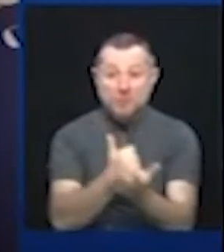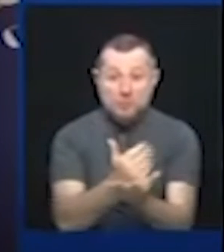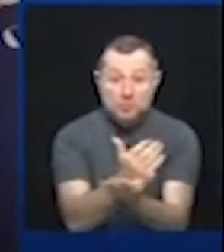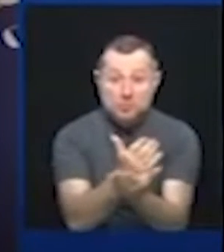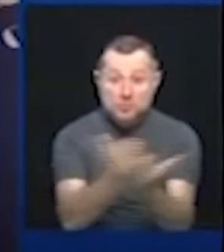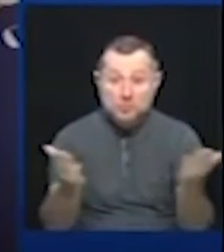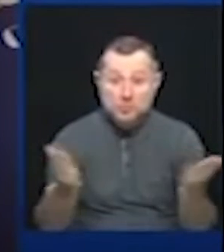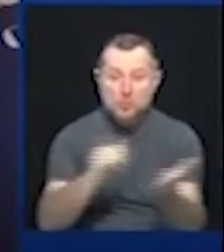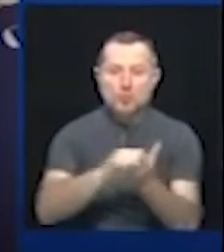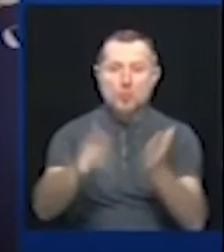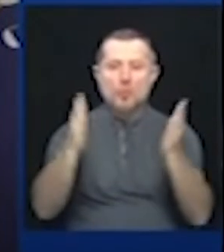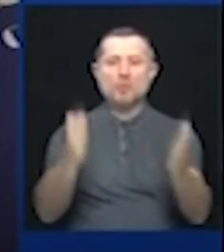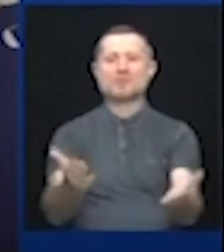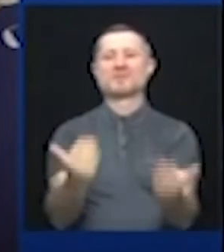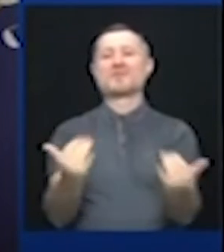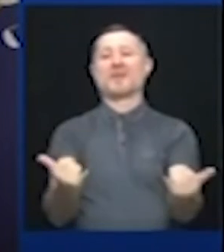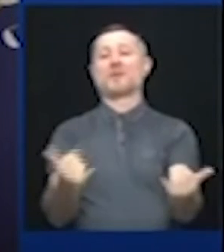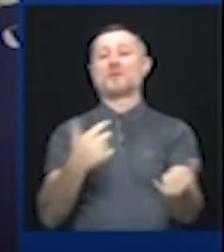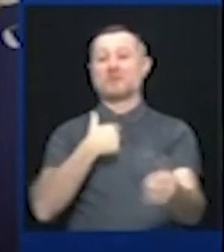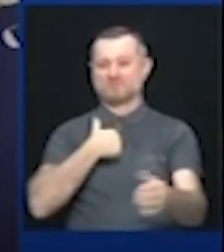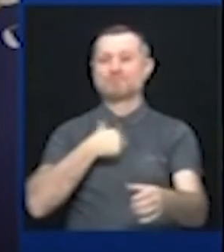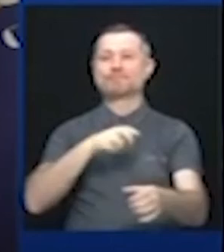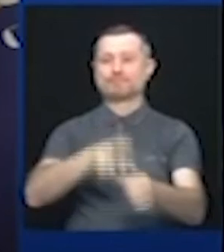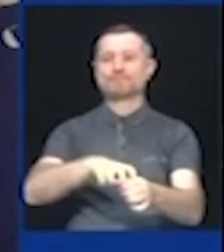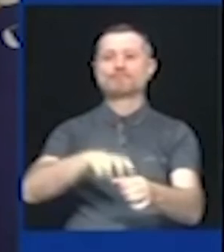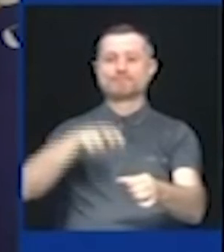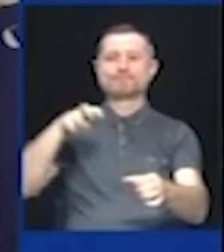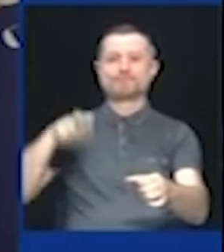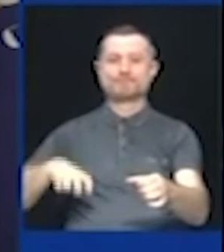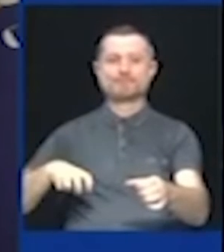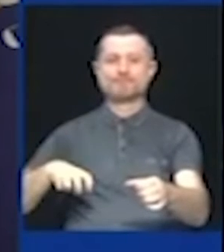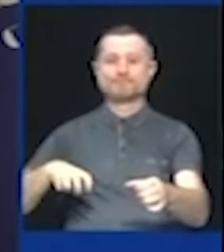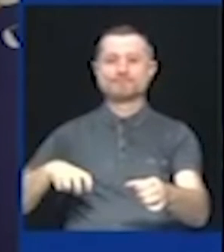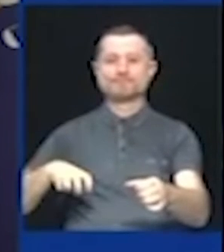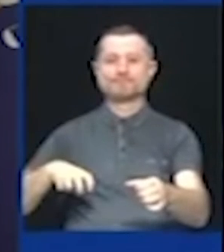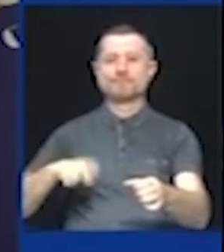sometería al Estado a meses de crisis, y yo no puedo ser la causa de eso. Lo mejor